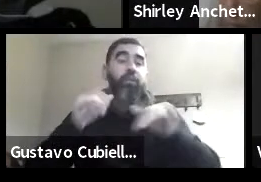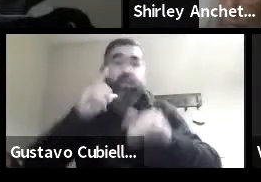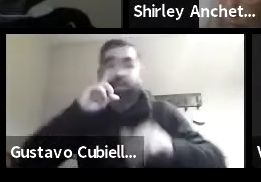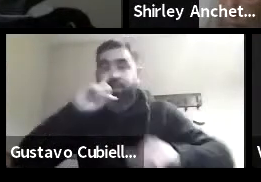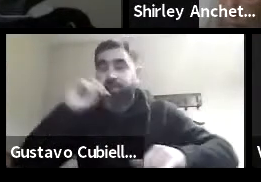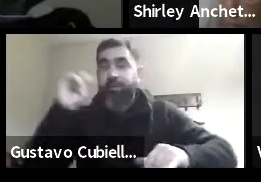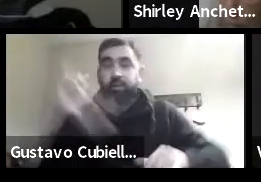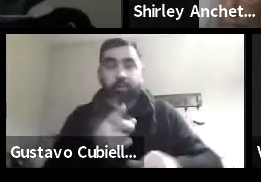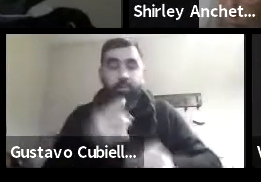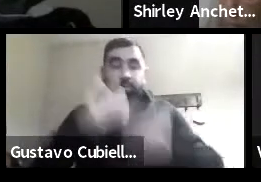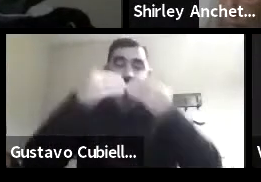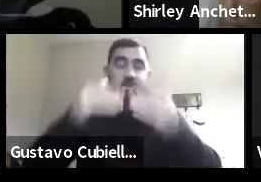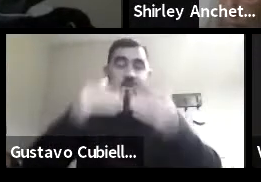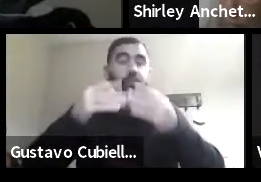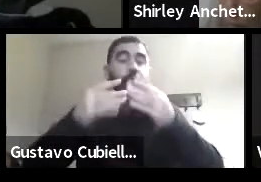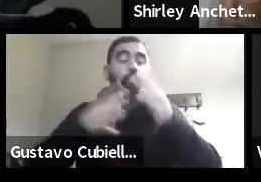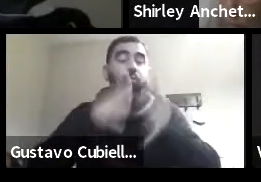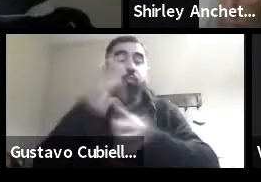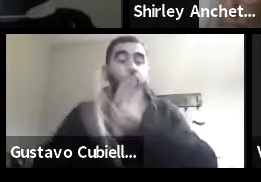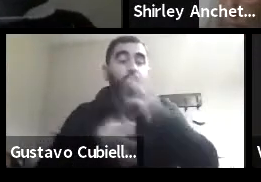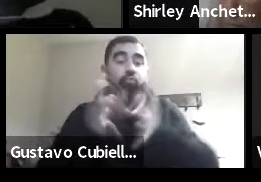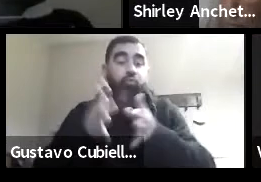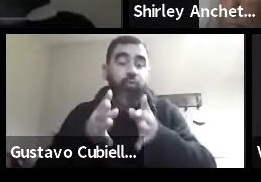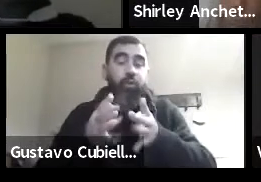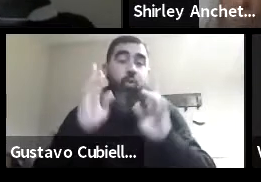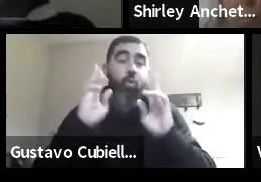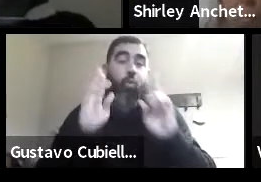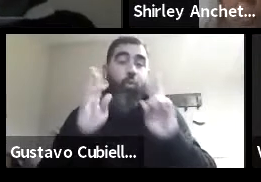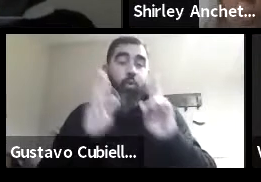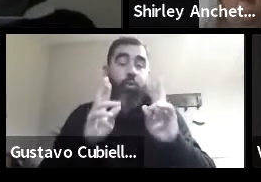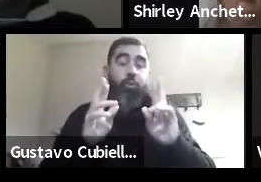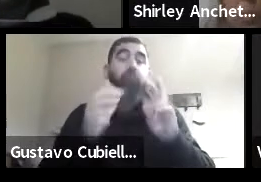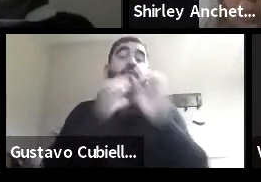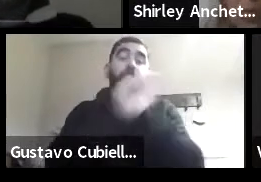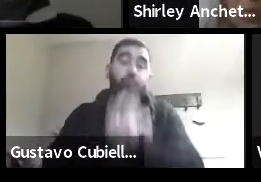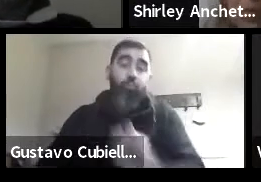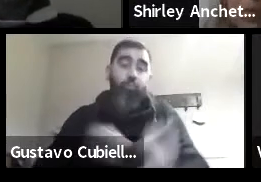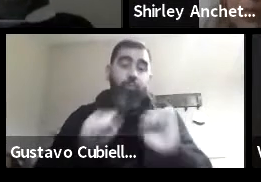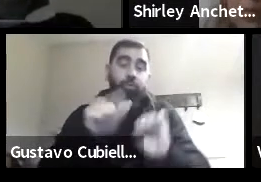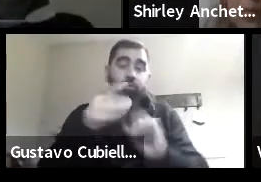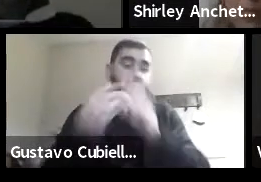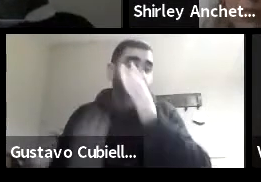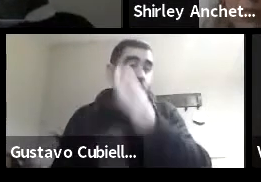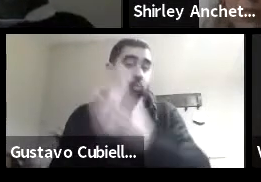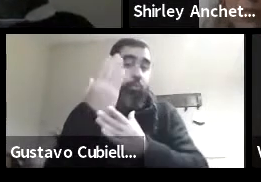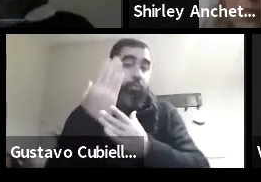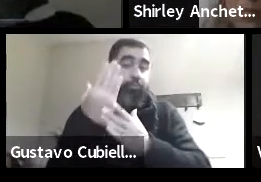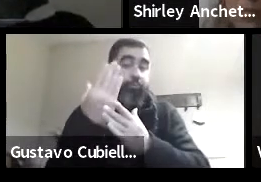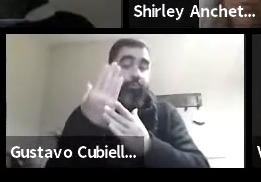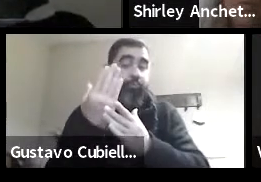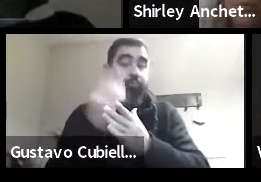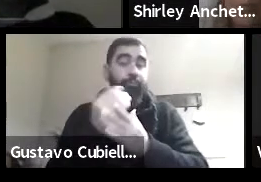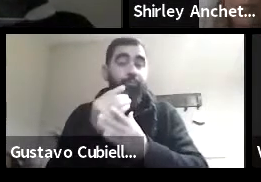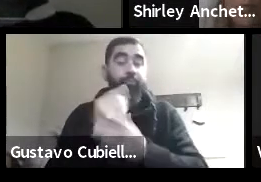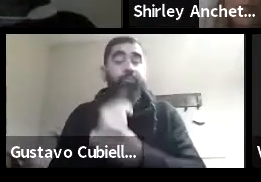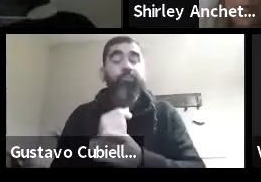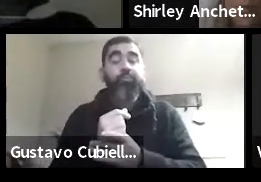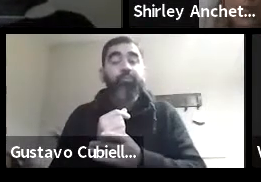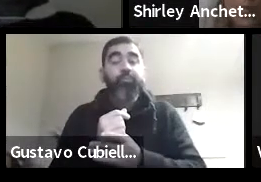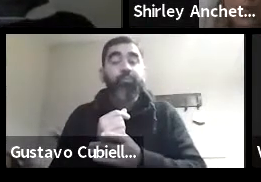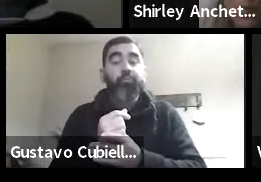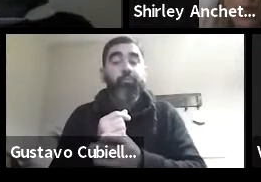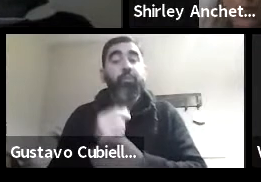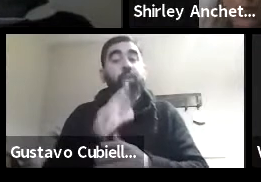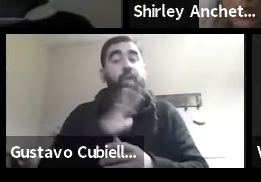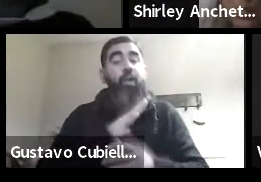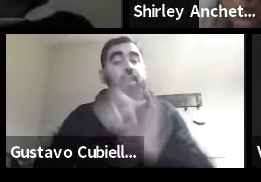se implemente en breve y podamos generar esto, ¿no? Generar esta formación holística que tenga que